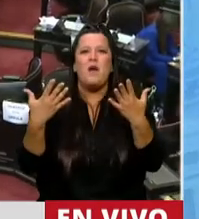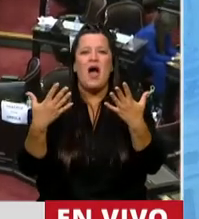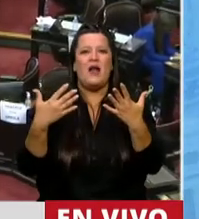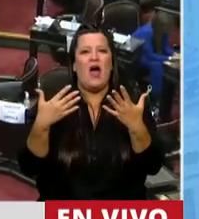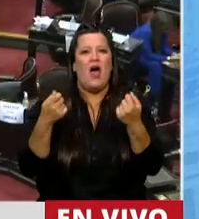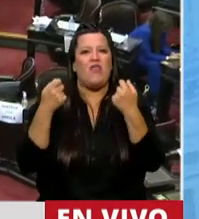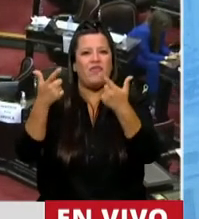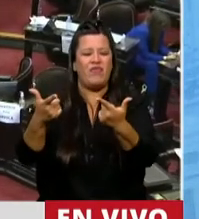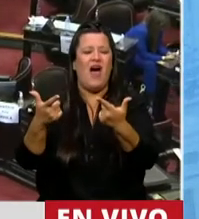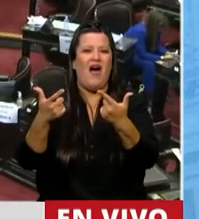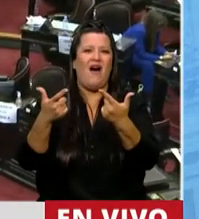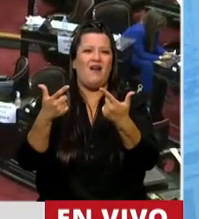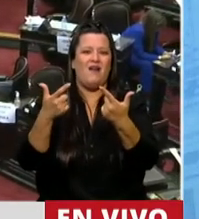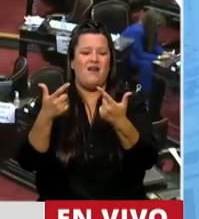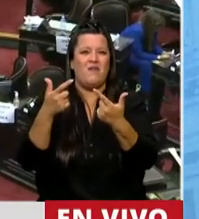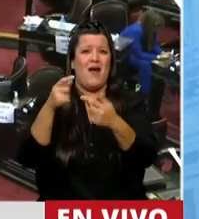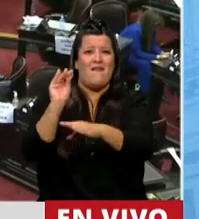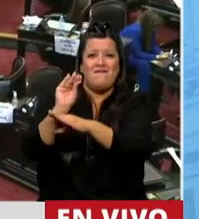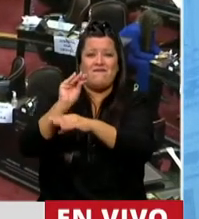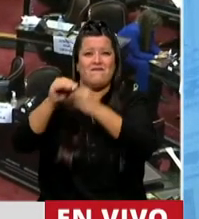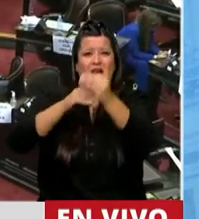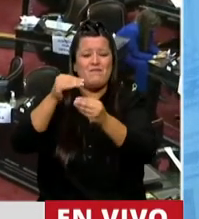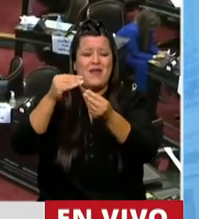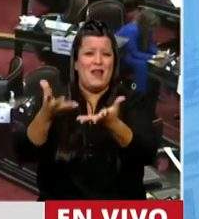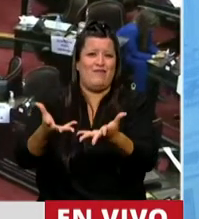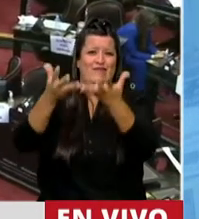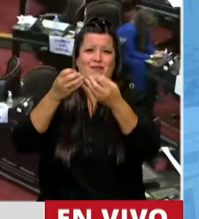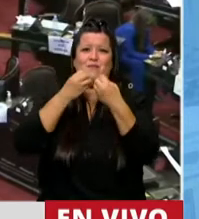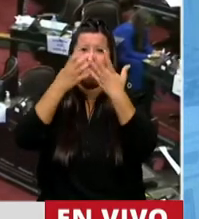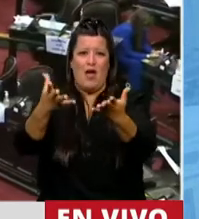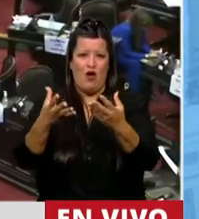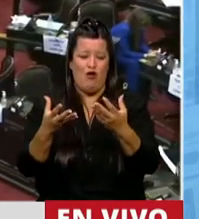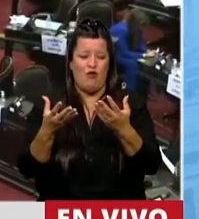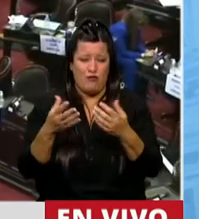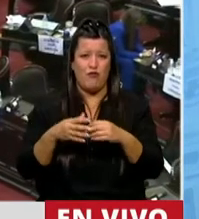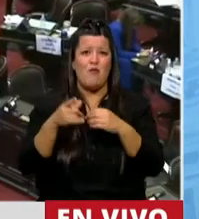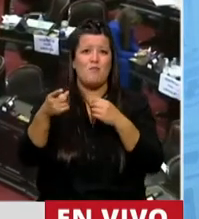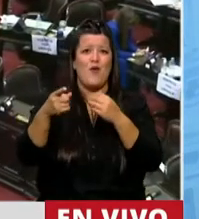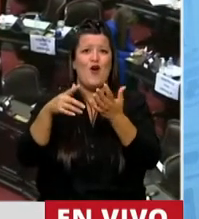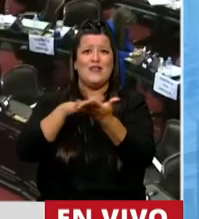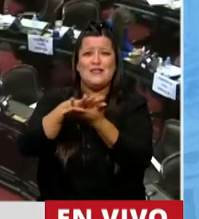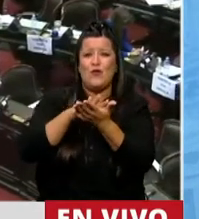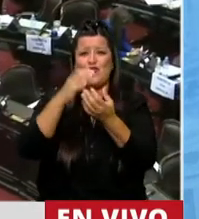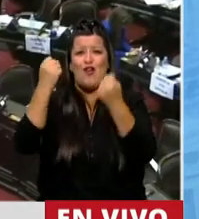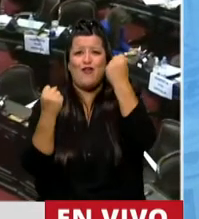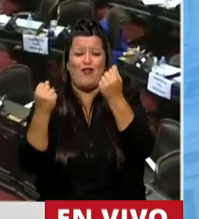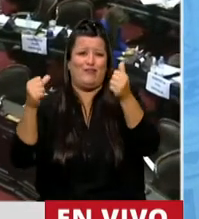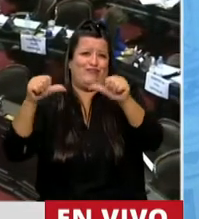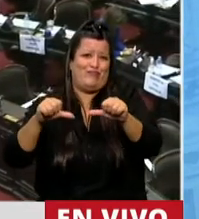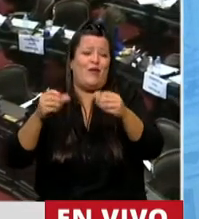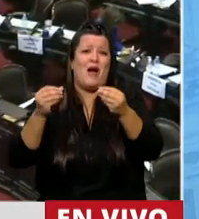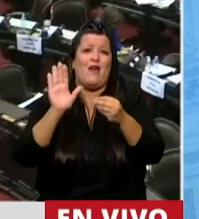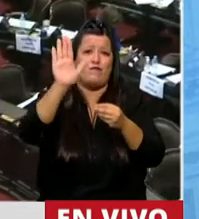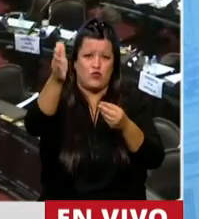fortalecer y a recomponer un poco más el cuadro de situación económica mirando hacia el